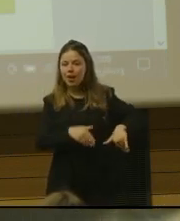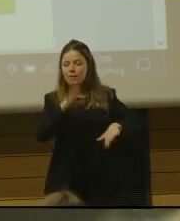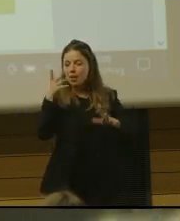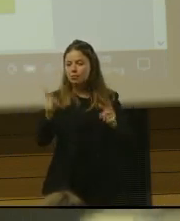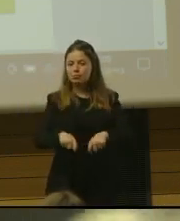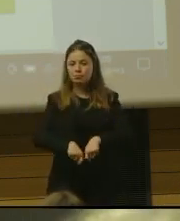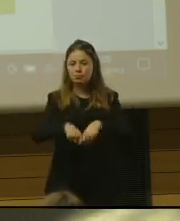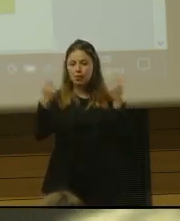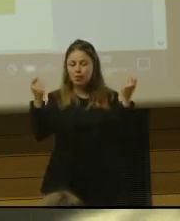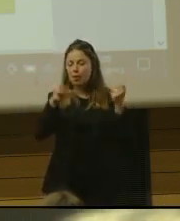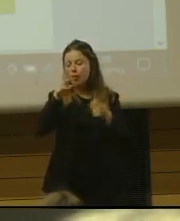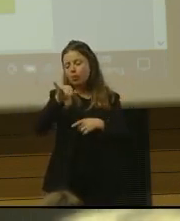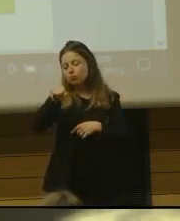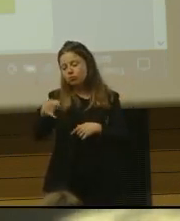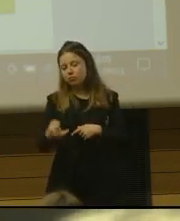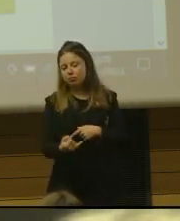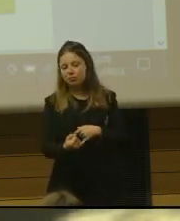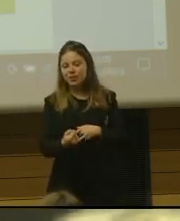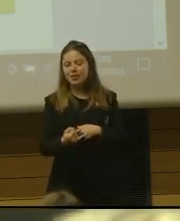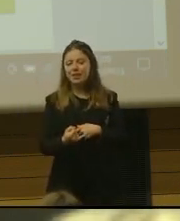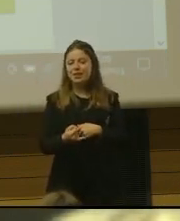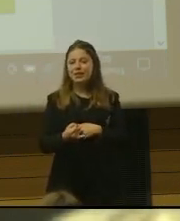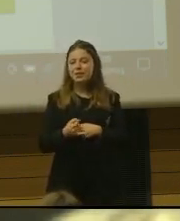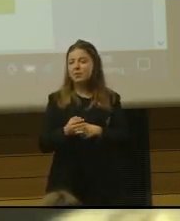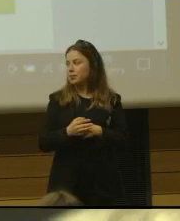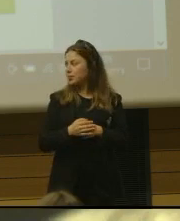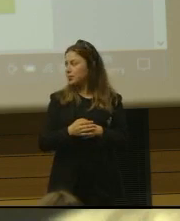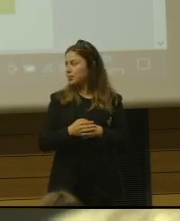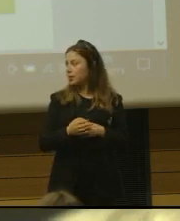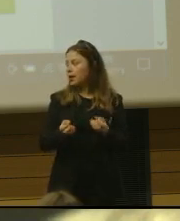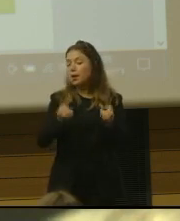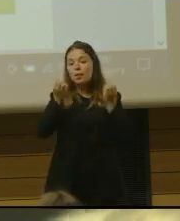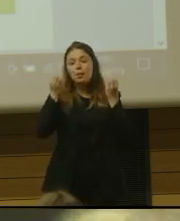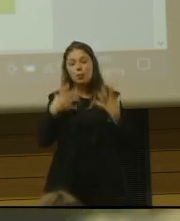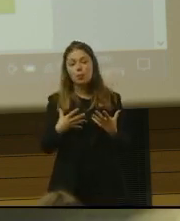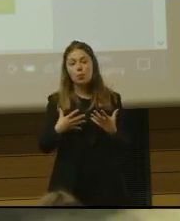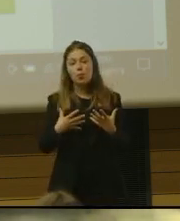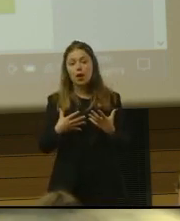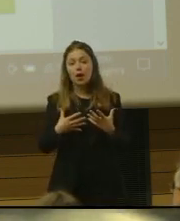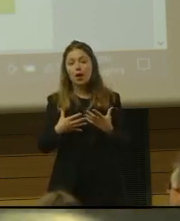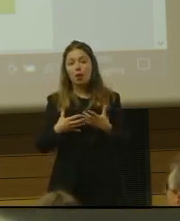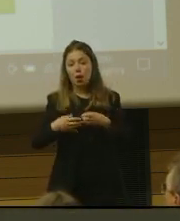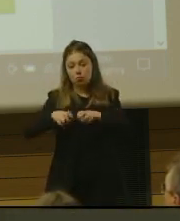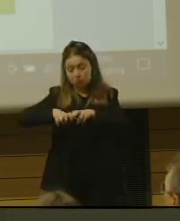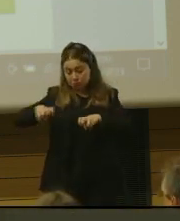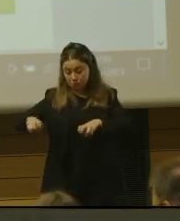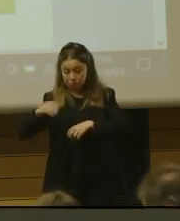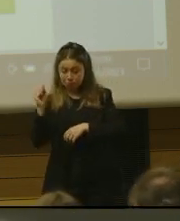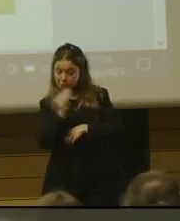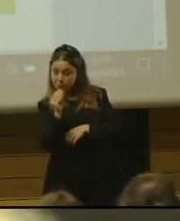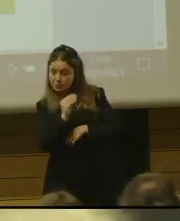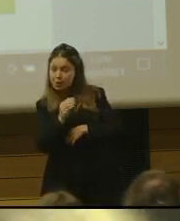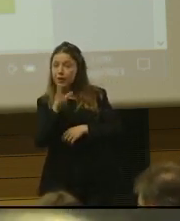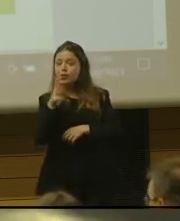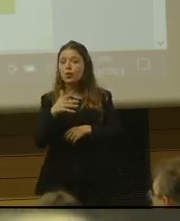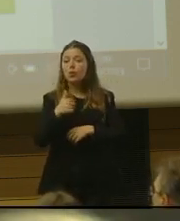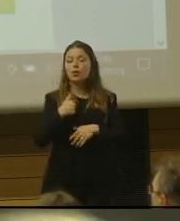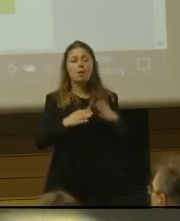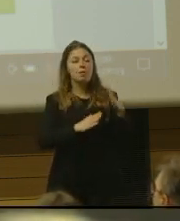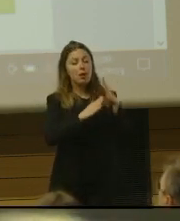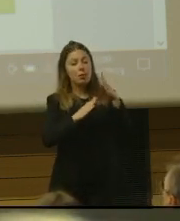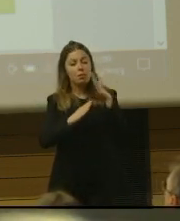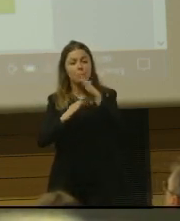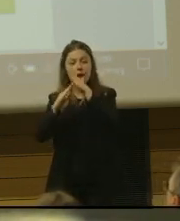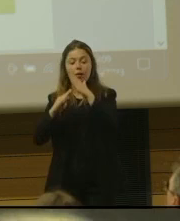poco, porque ya también estaremos cansados. Y bueno, ya que ellos están aquí y podemos hacerle preguntas, yo les voy a ir parando